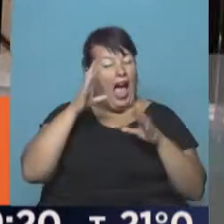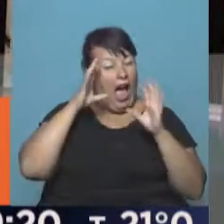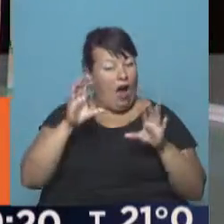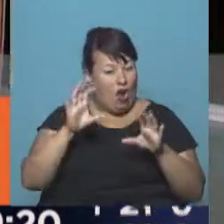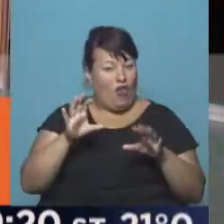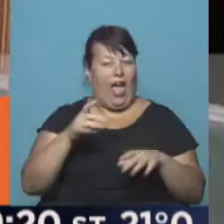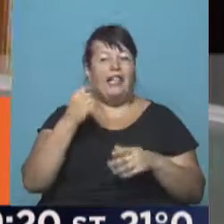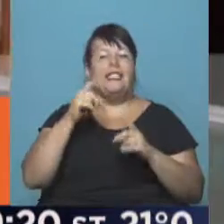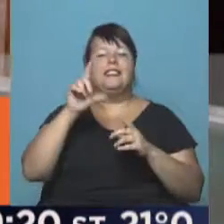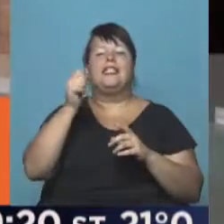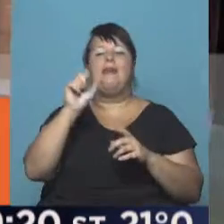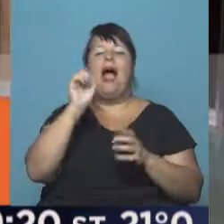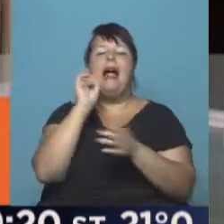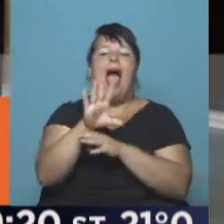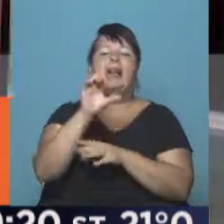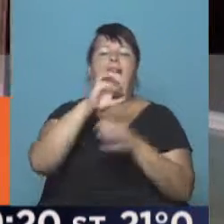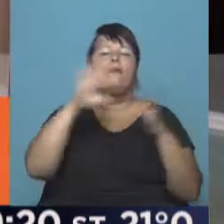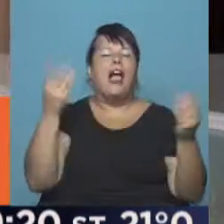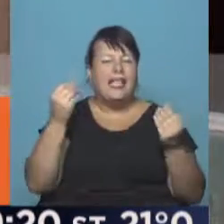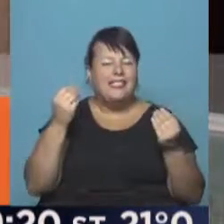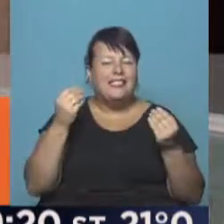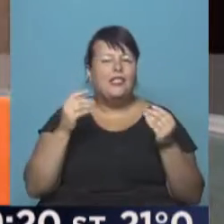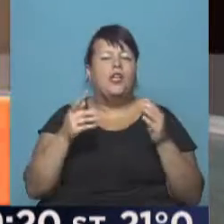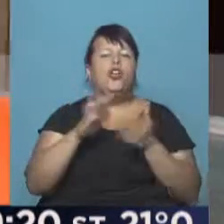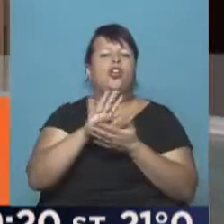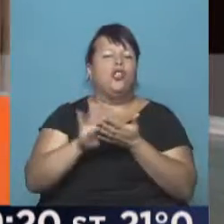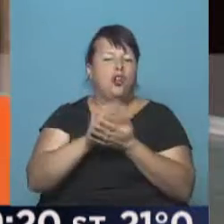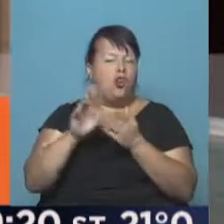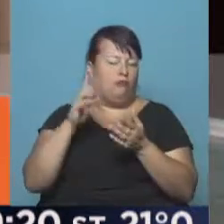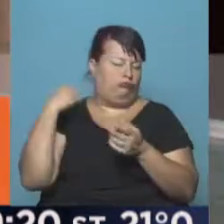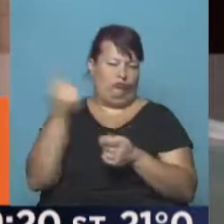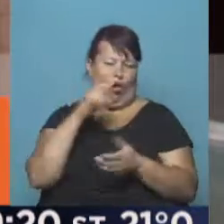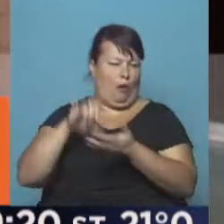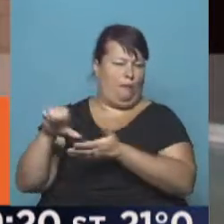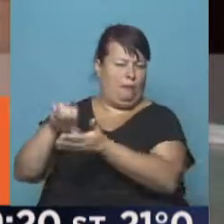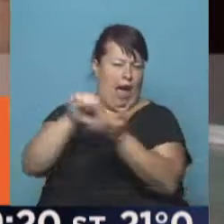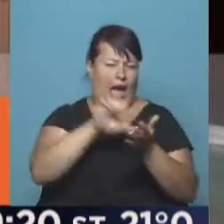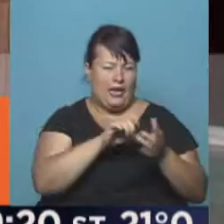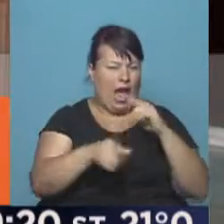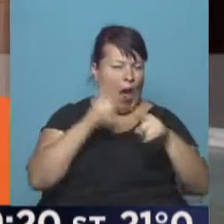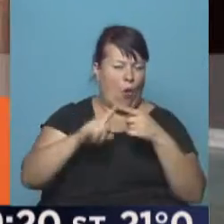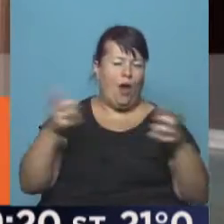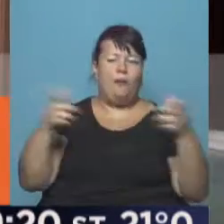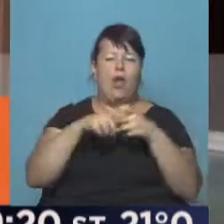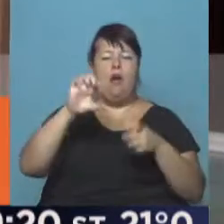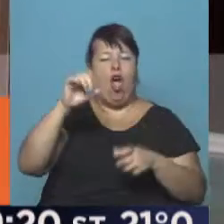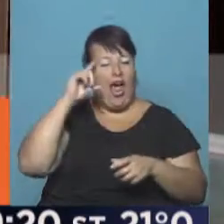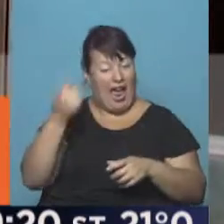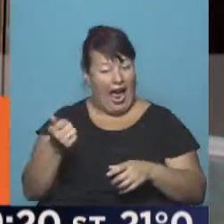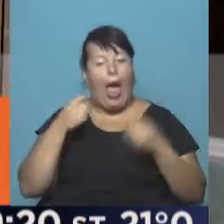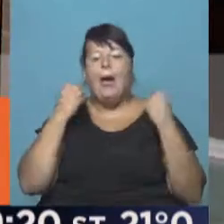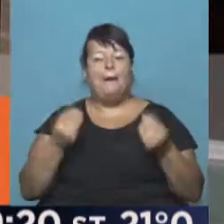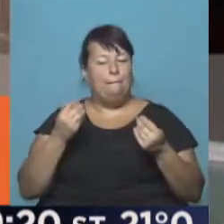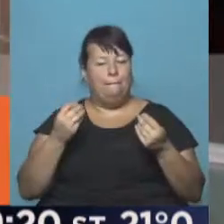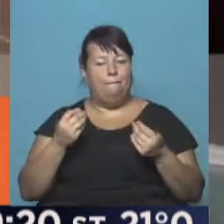que es la Carta Democrática. La Carta Democrática es algo que se resolvió entre todos los países miembros de la OEA para